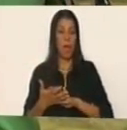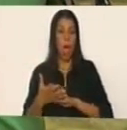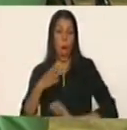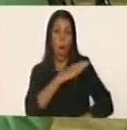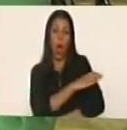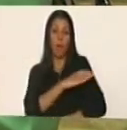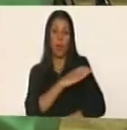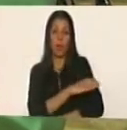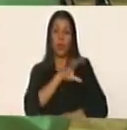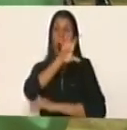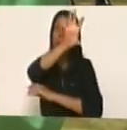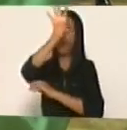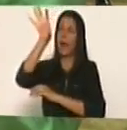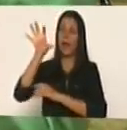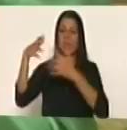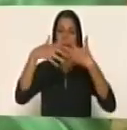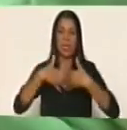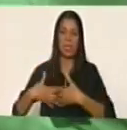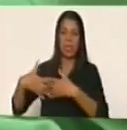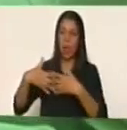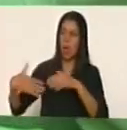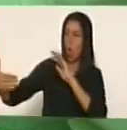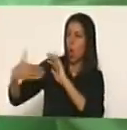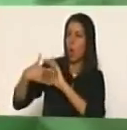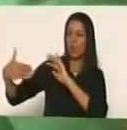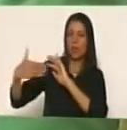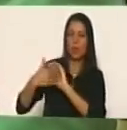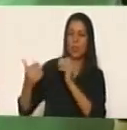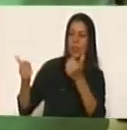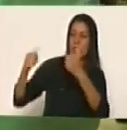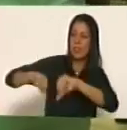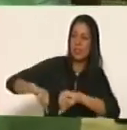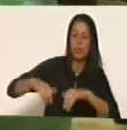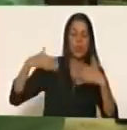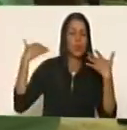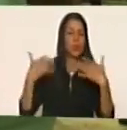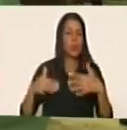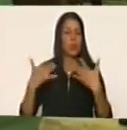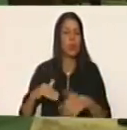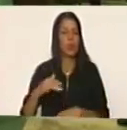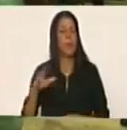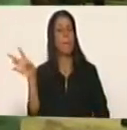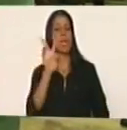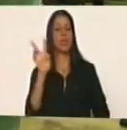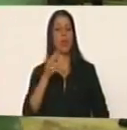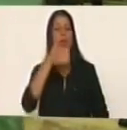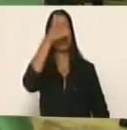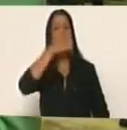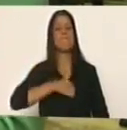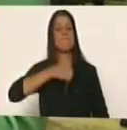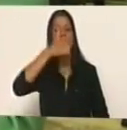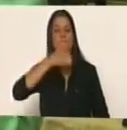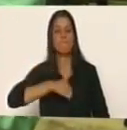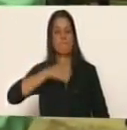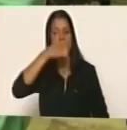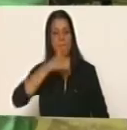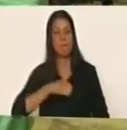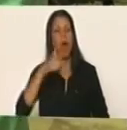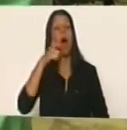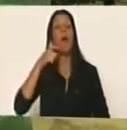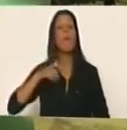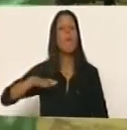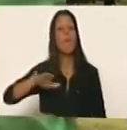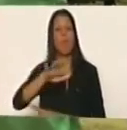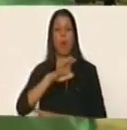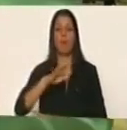las fuerzas imperiales contra Venezuela. Y lo hemos hecho de una manera ejemplar. Si algún pueblo ha hecho